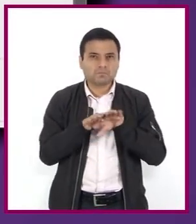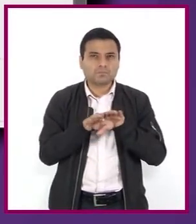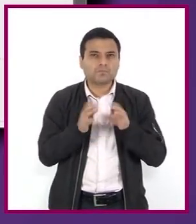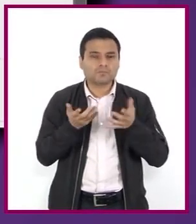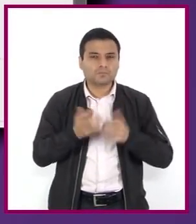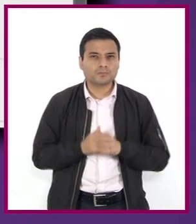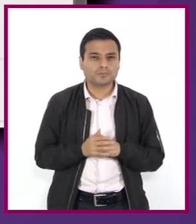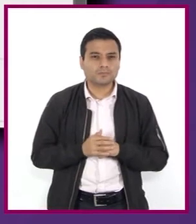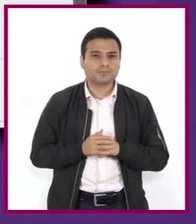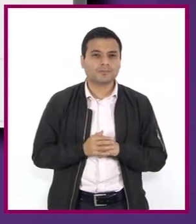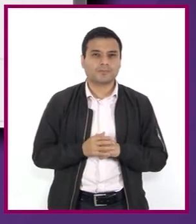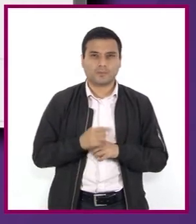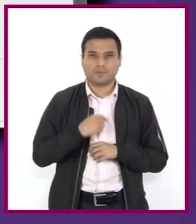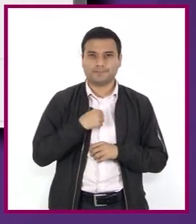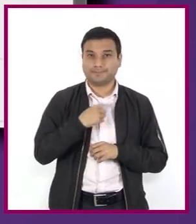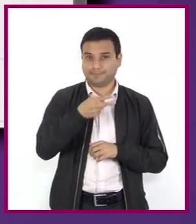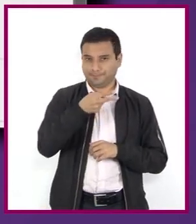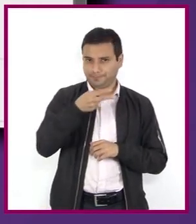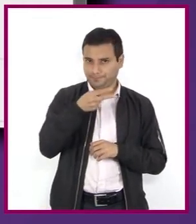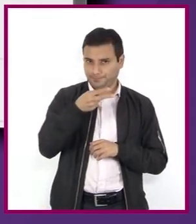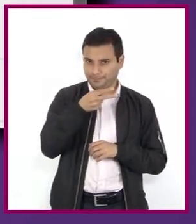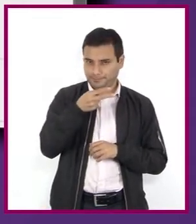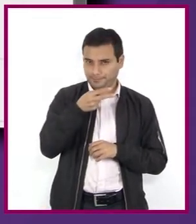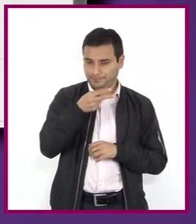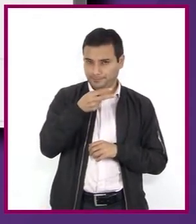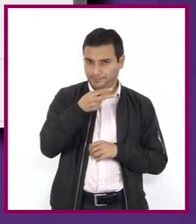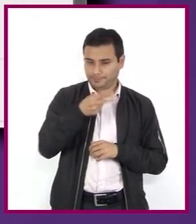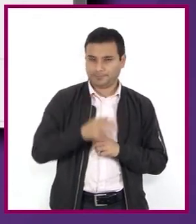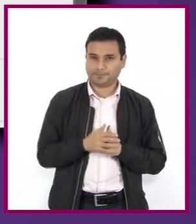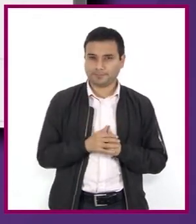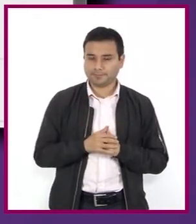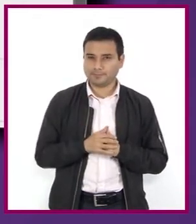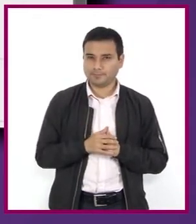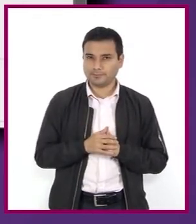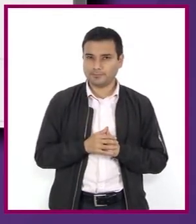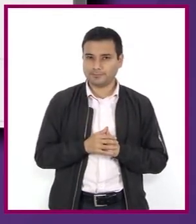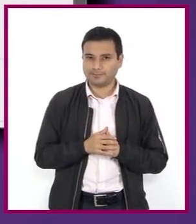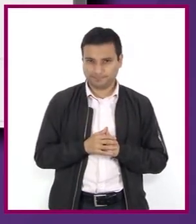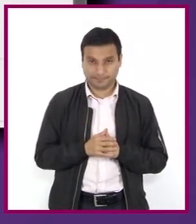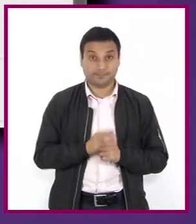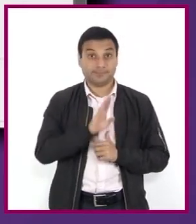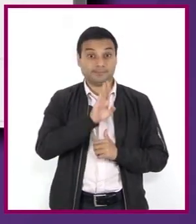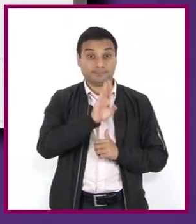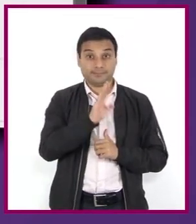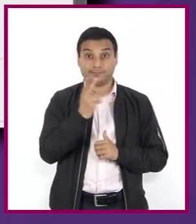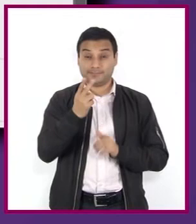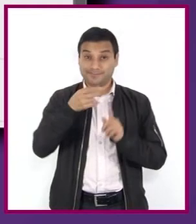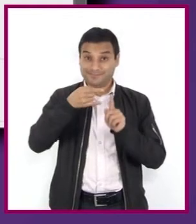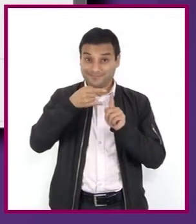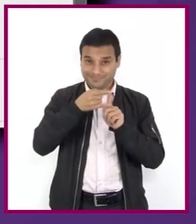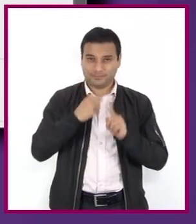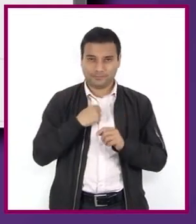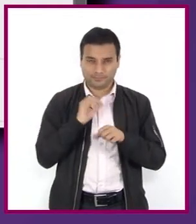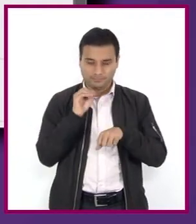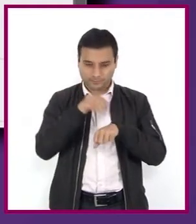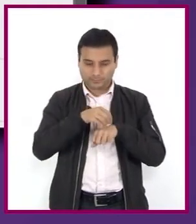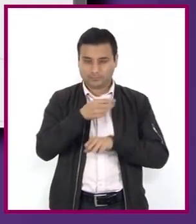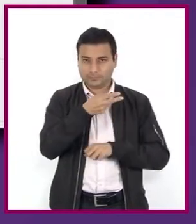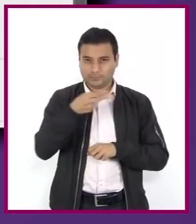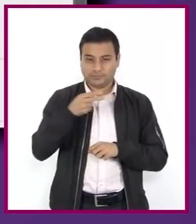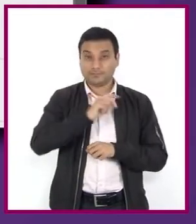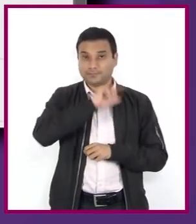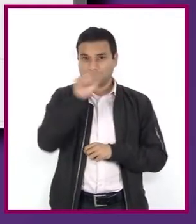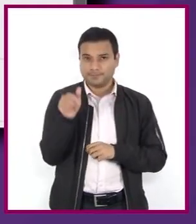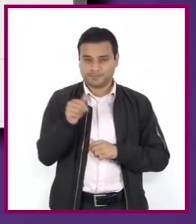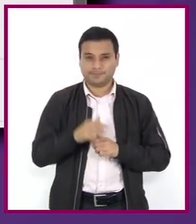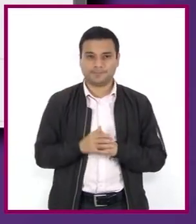es comenzar escribiendo el signo de igual, lo que haremos en la celda B2. Después, le indicaremos que